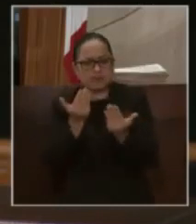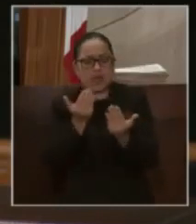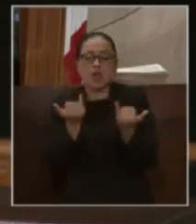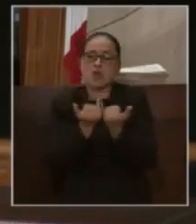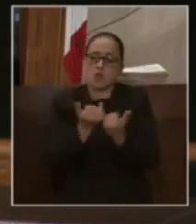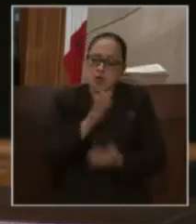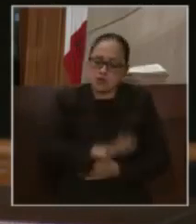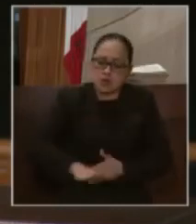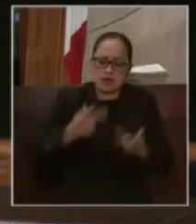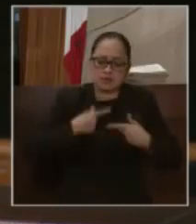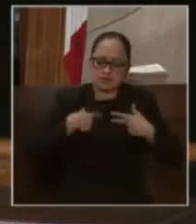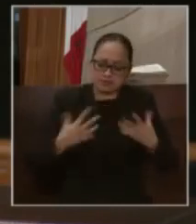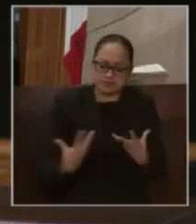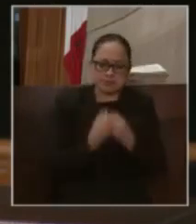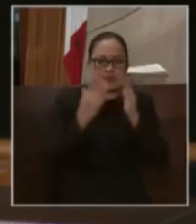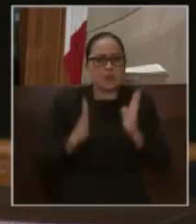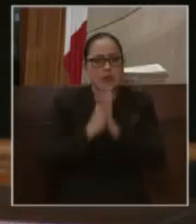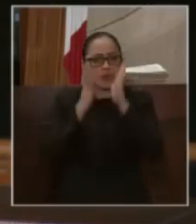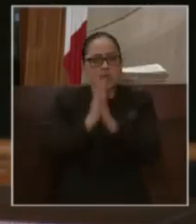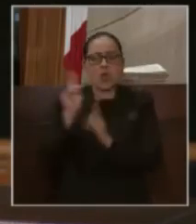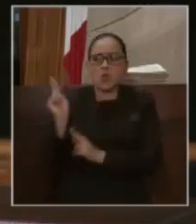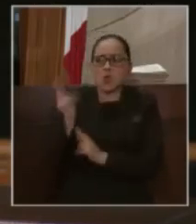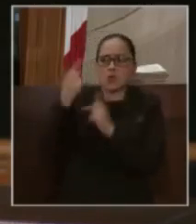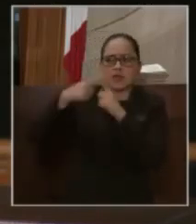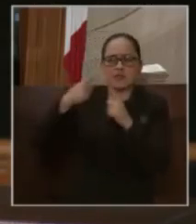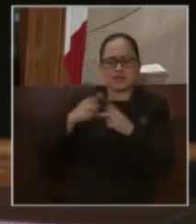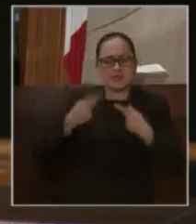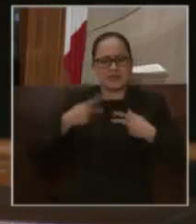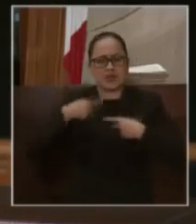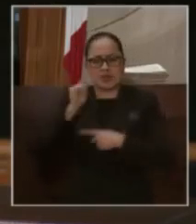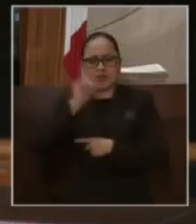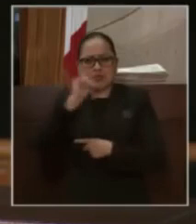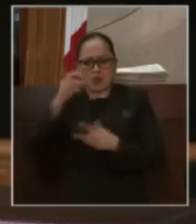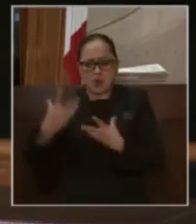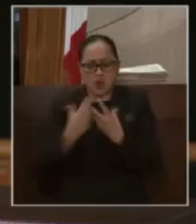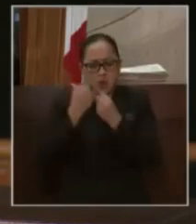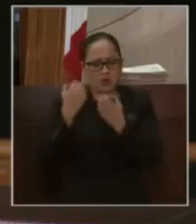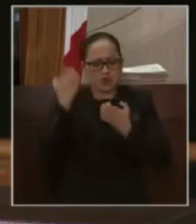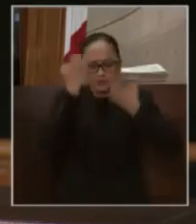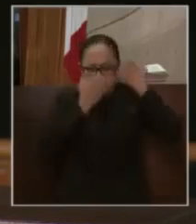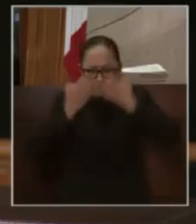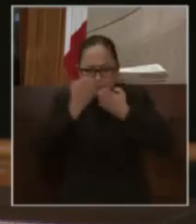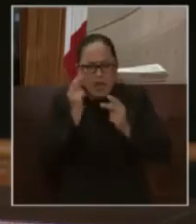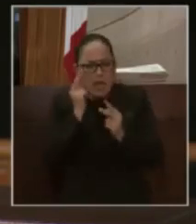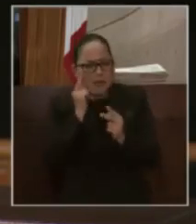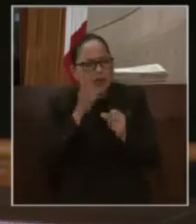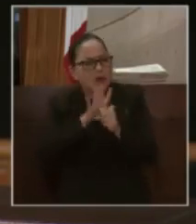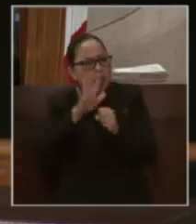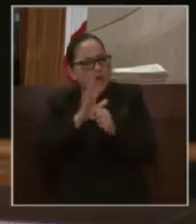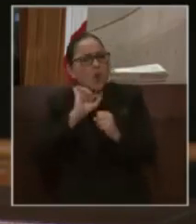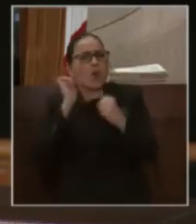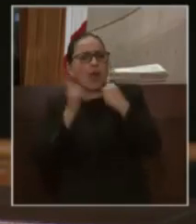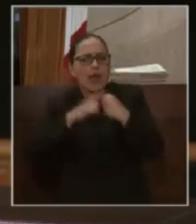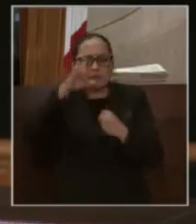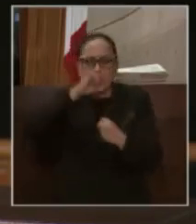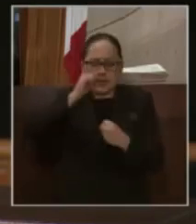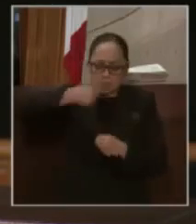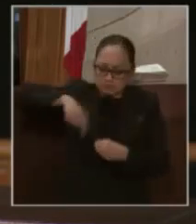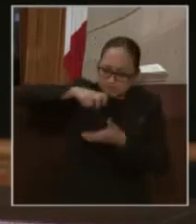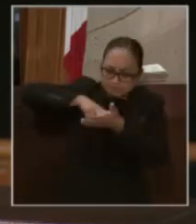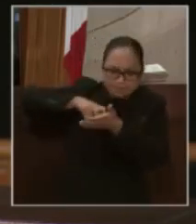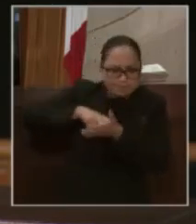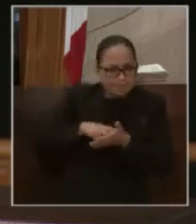de la ciudadanía, la academia y expertos jurisdiccionales, que nos lleve a perfeccionar nuestro sistema